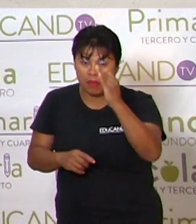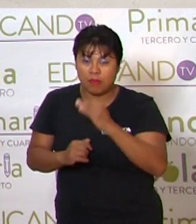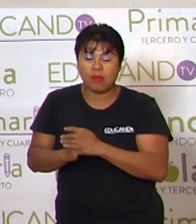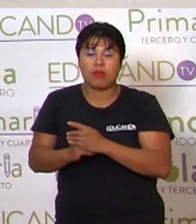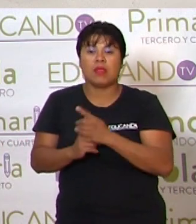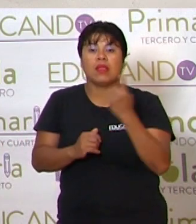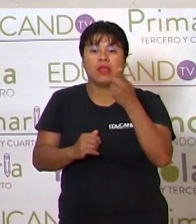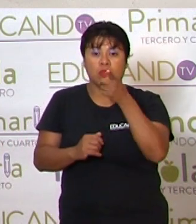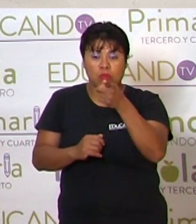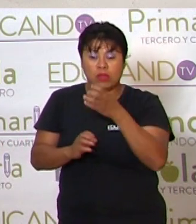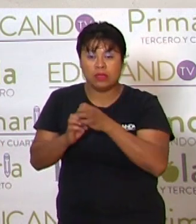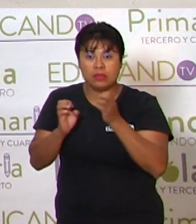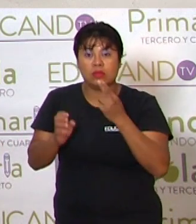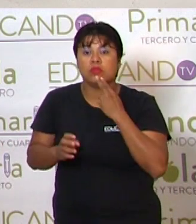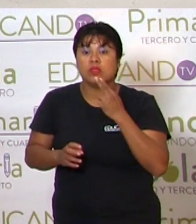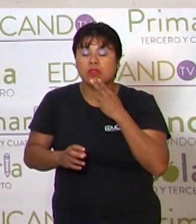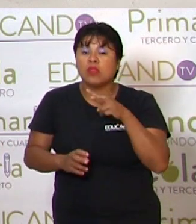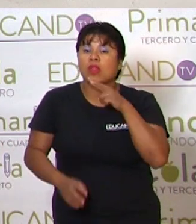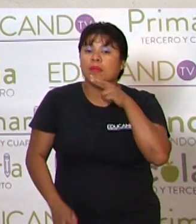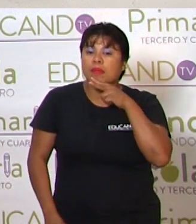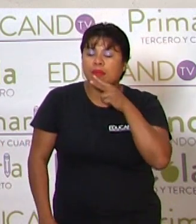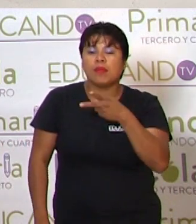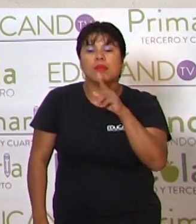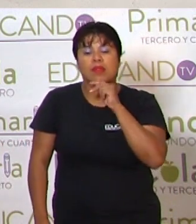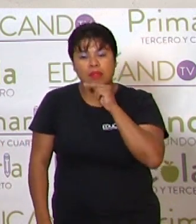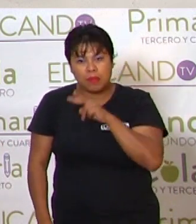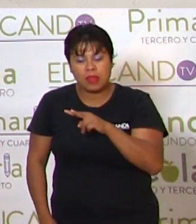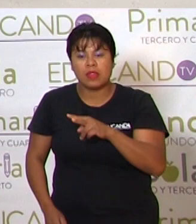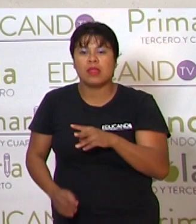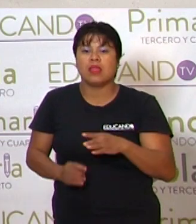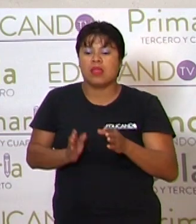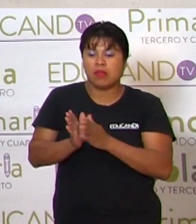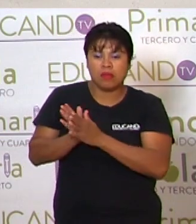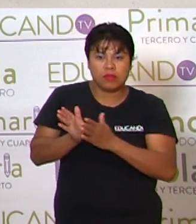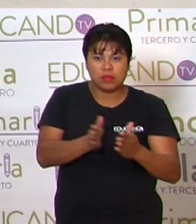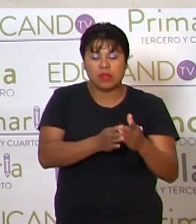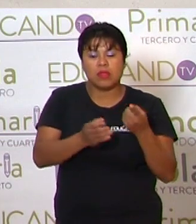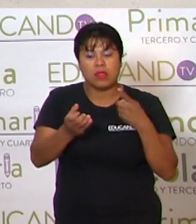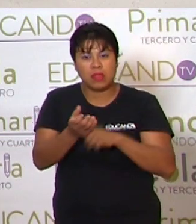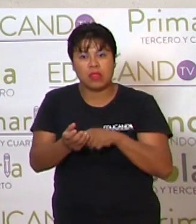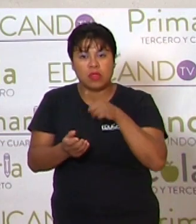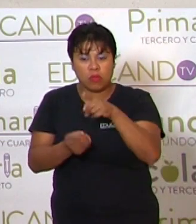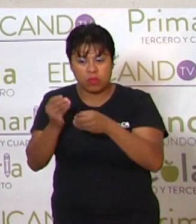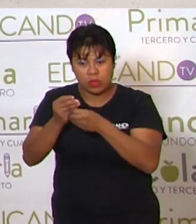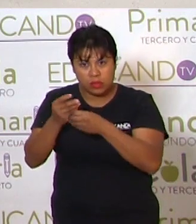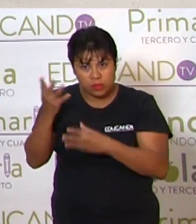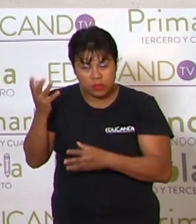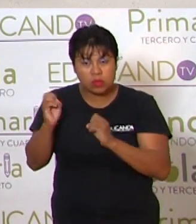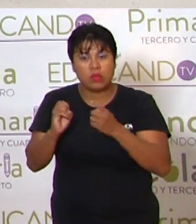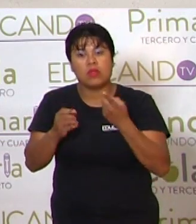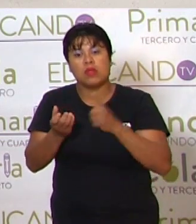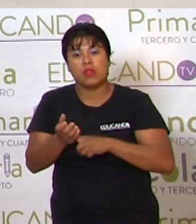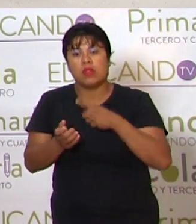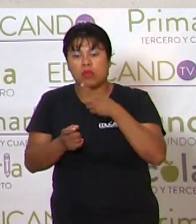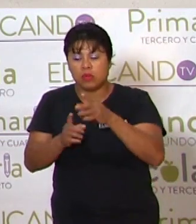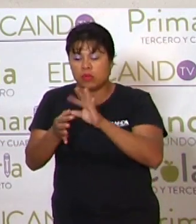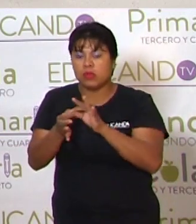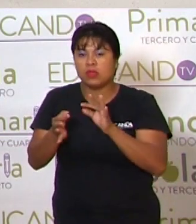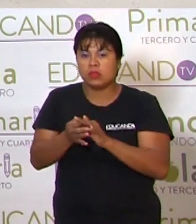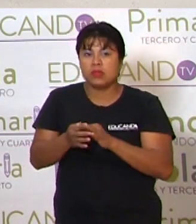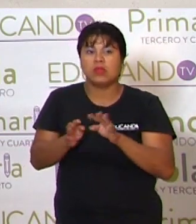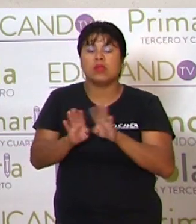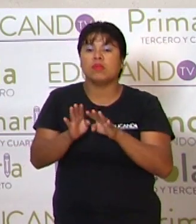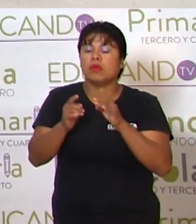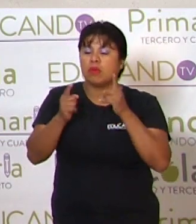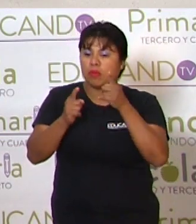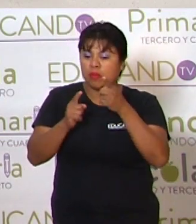¿bien?, que estés utilizando el verbo, pero también de la noción dentro de tu descripción o dentro de tu narración